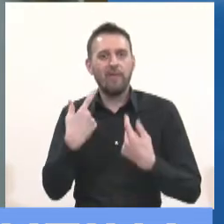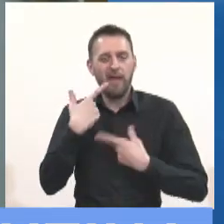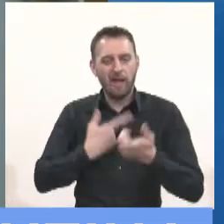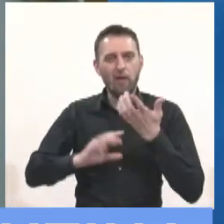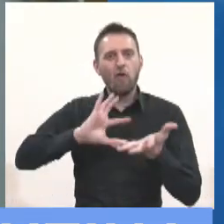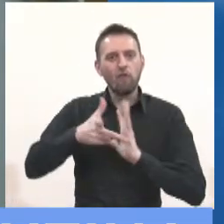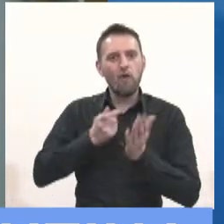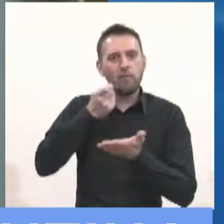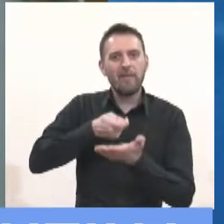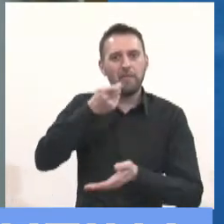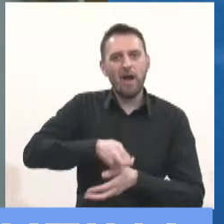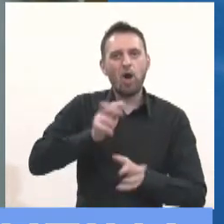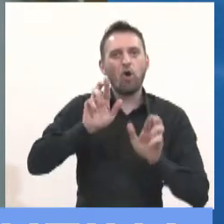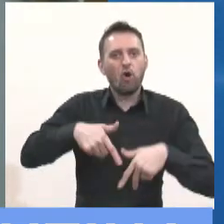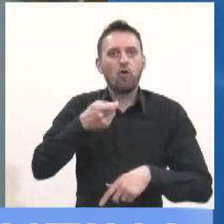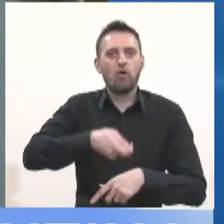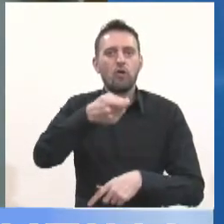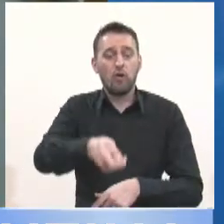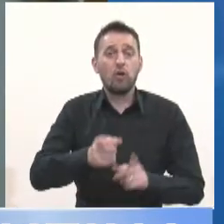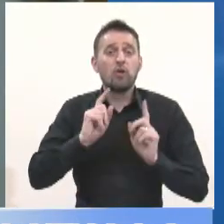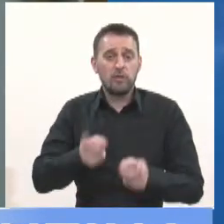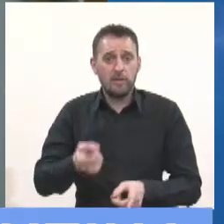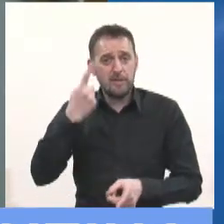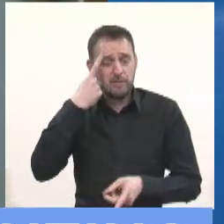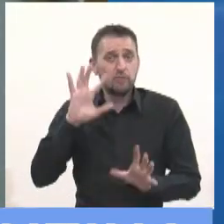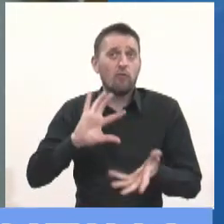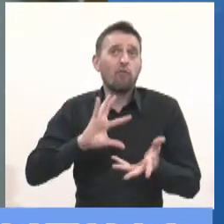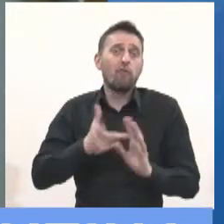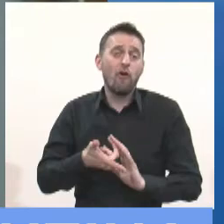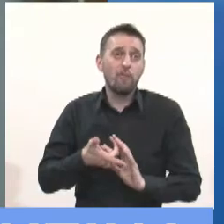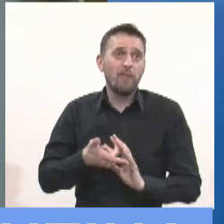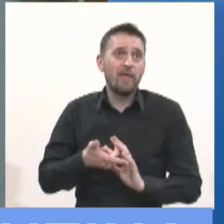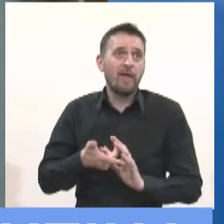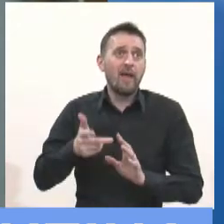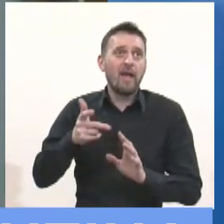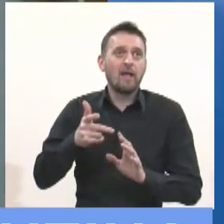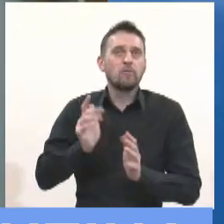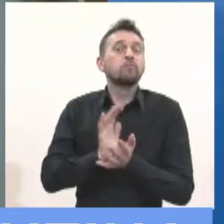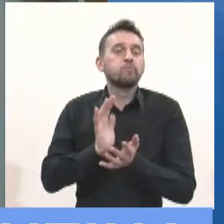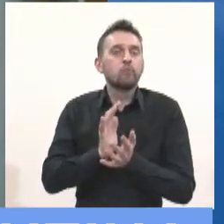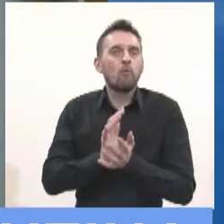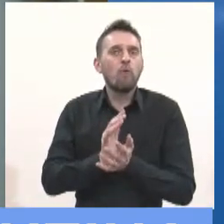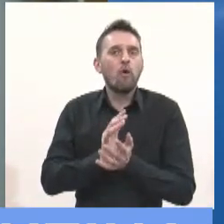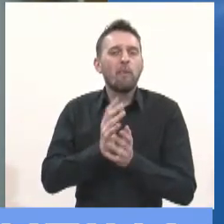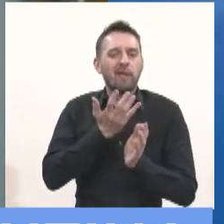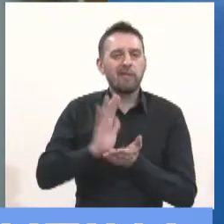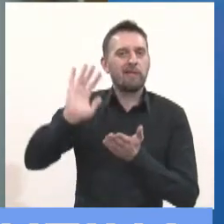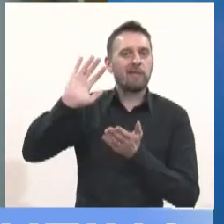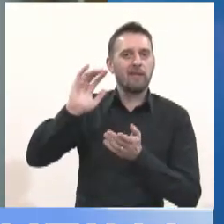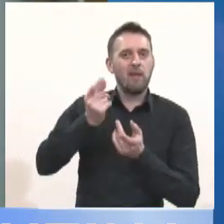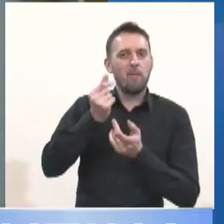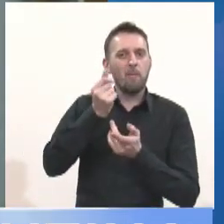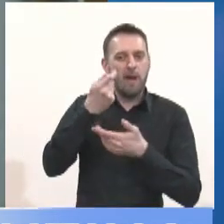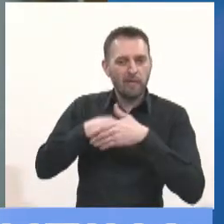financiamiento. Y me parece bien también que es una manera de evitar, en el sentido bueno de la palabra, la fuga